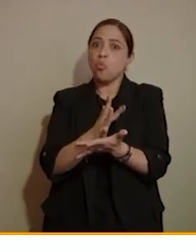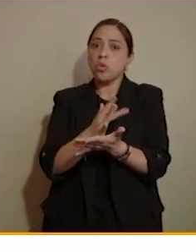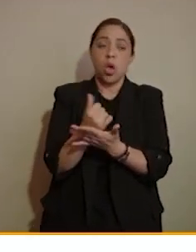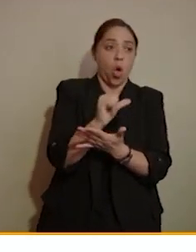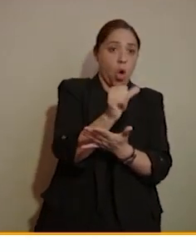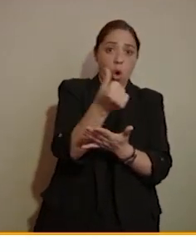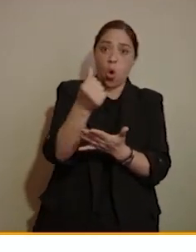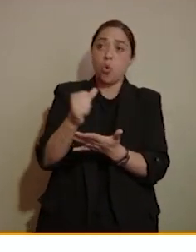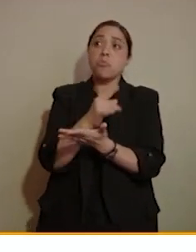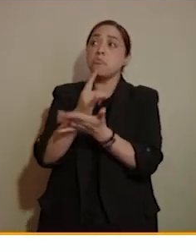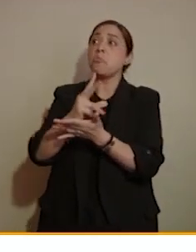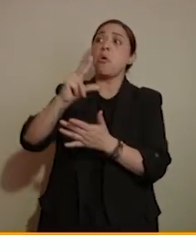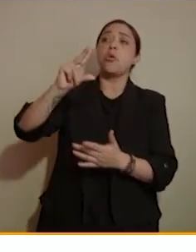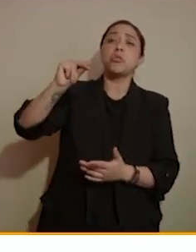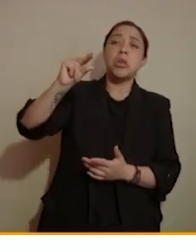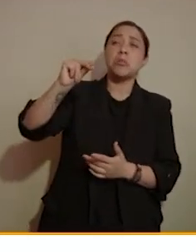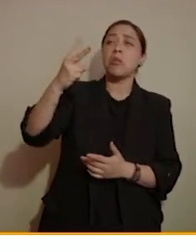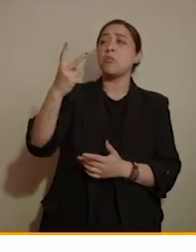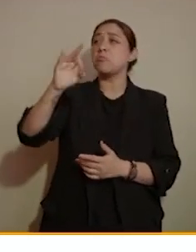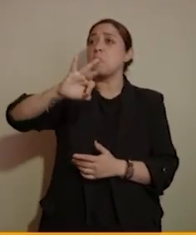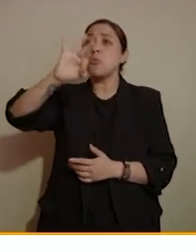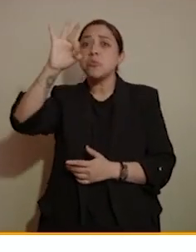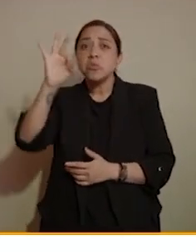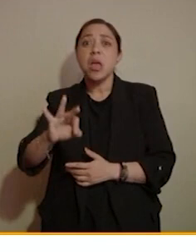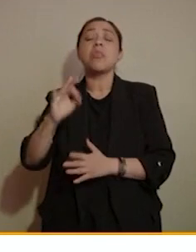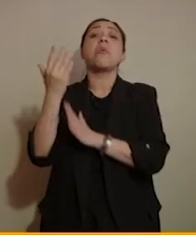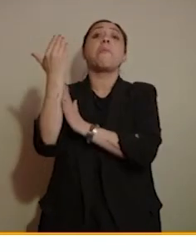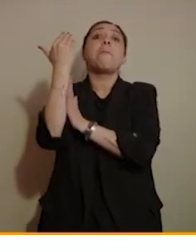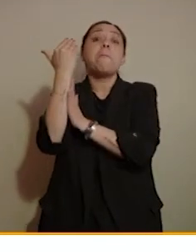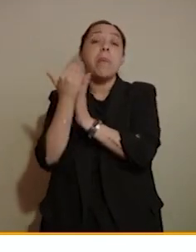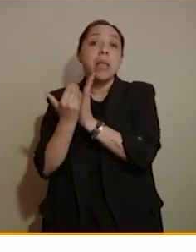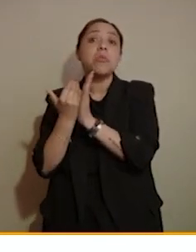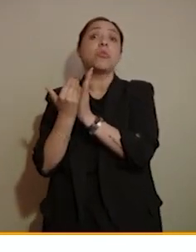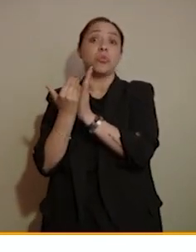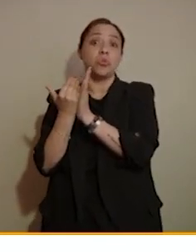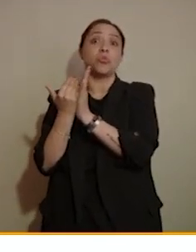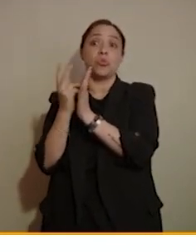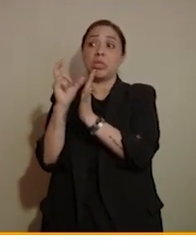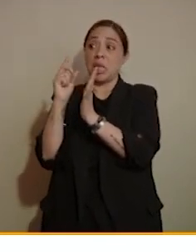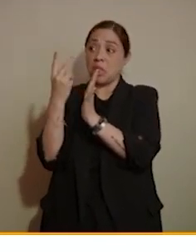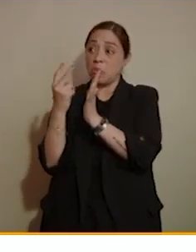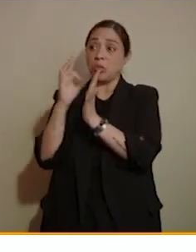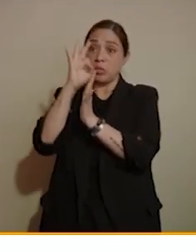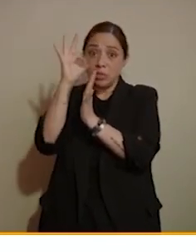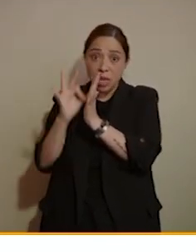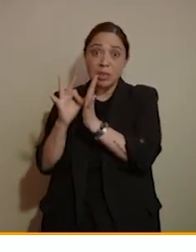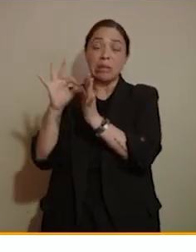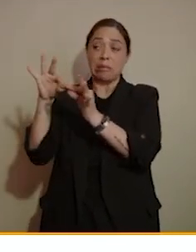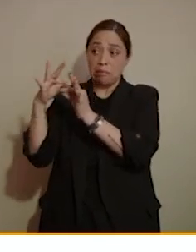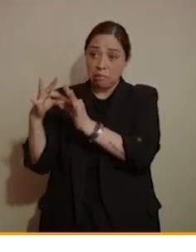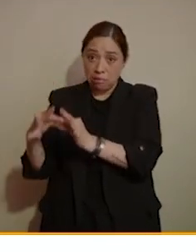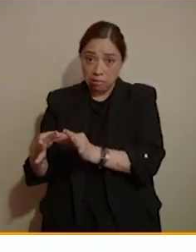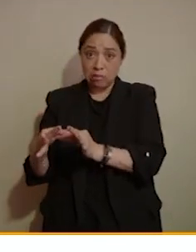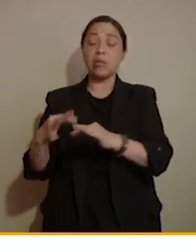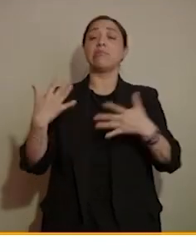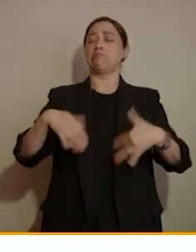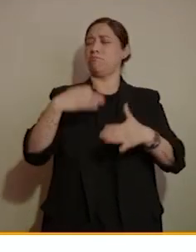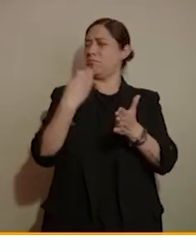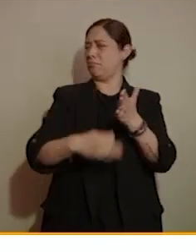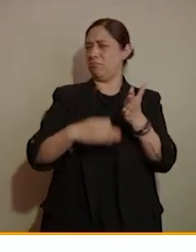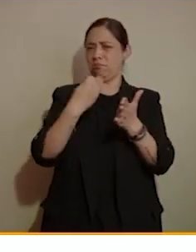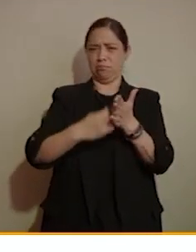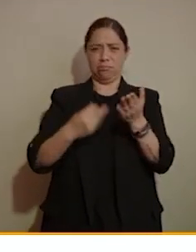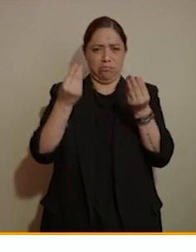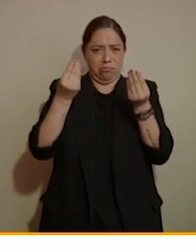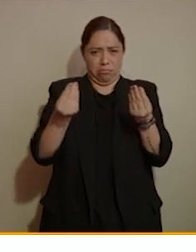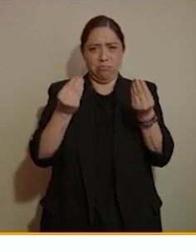el 82%, tuvo menos del 30% de cumplimiento. Entonces estamos muy, muy lejos. Ahí el